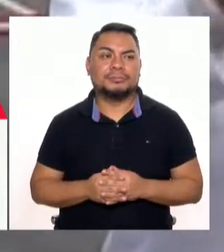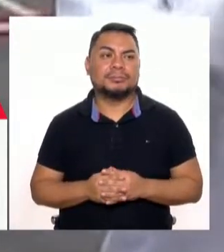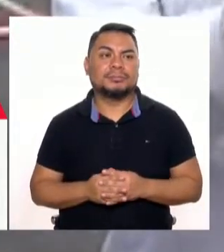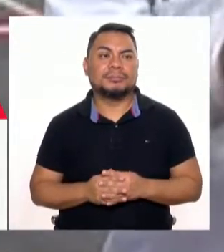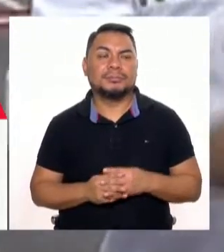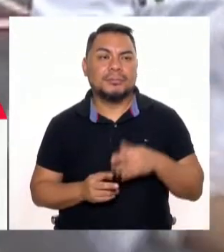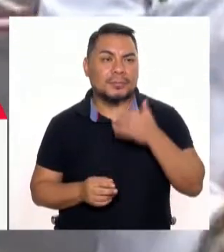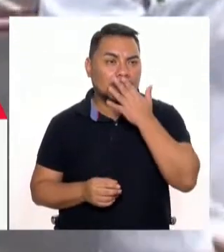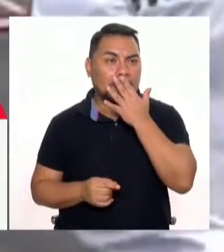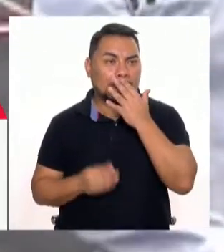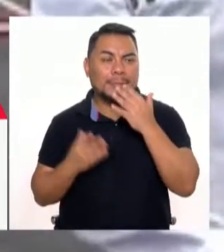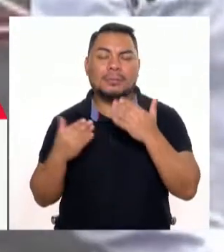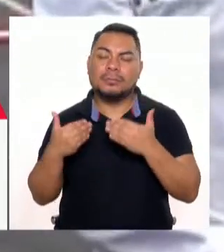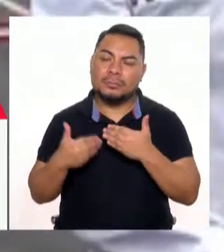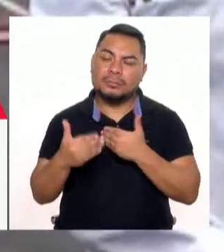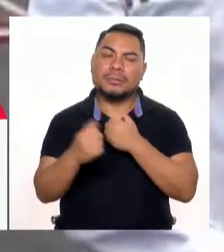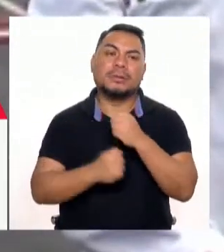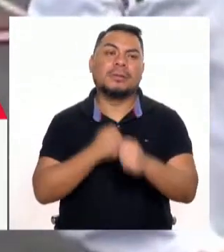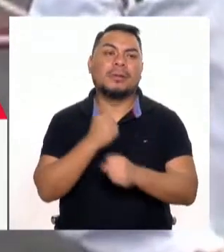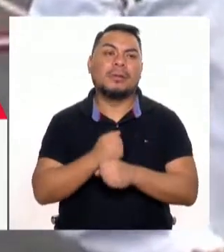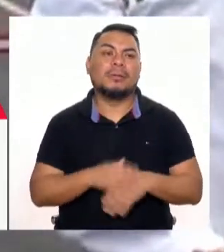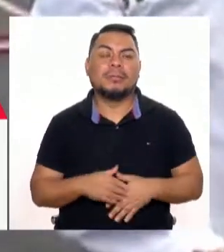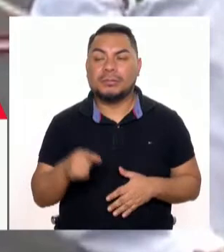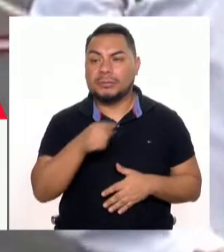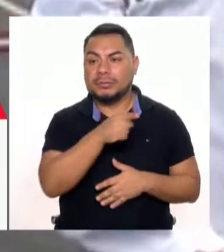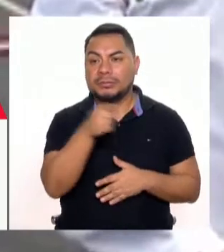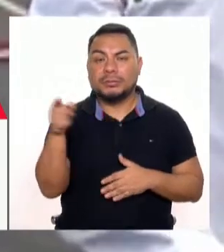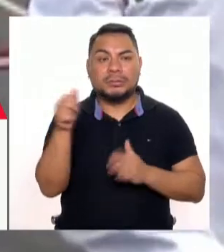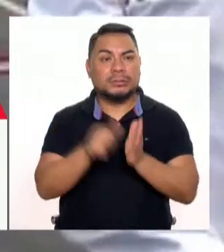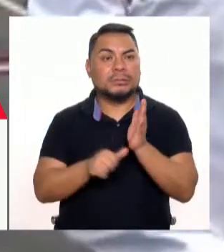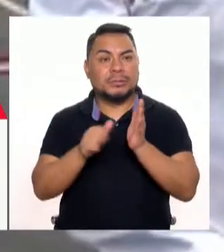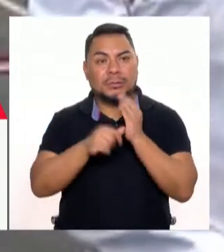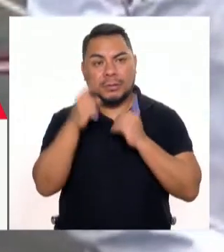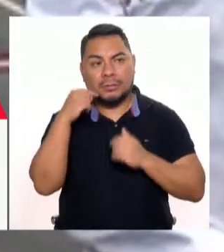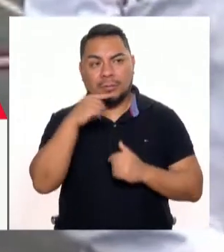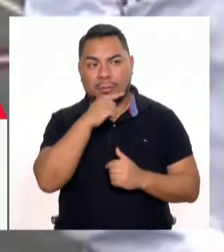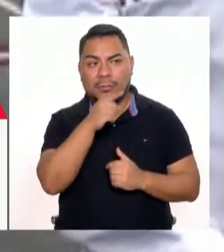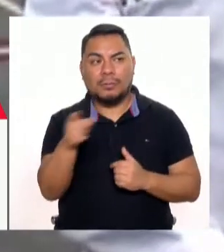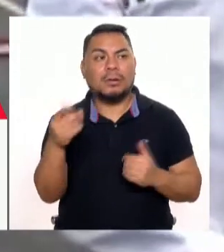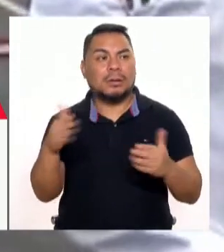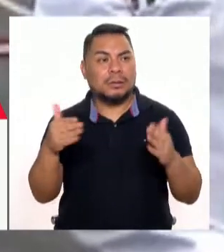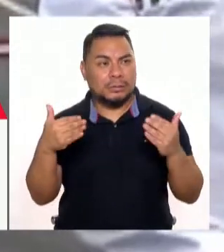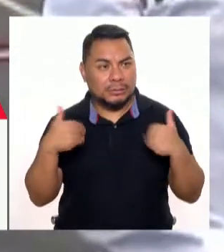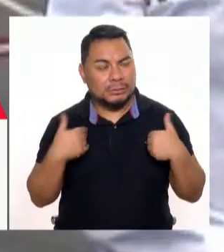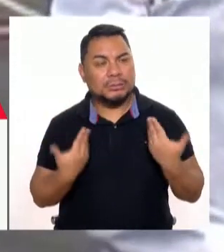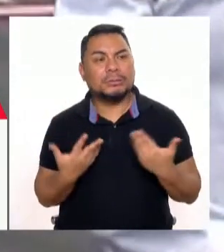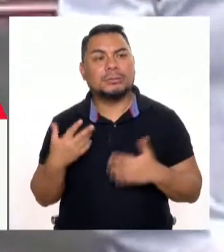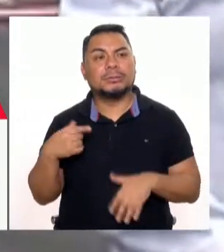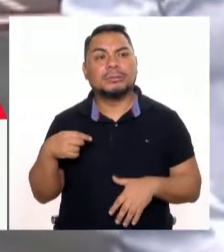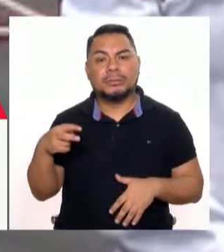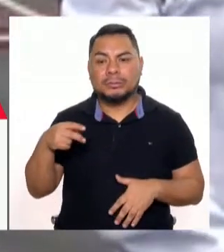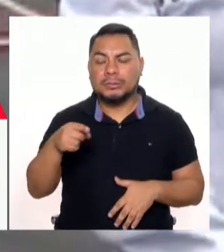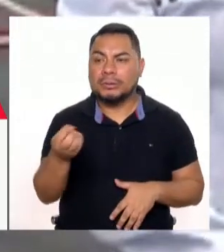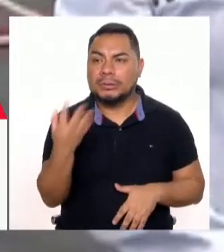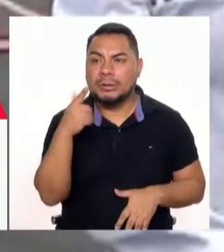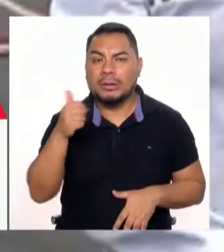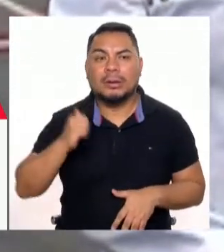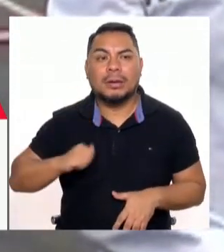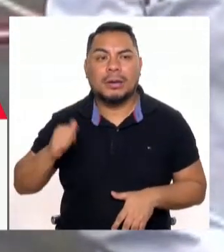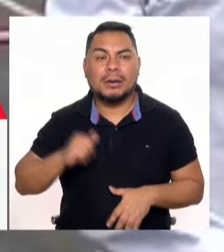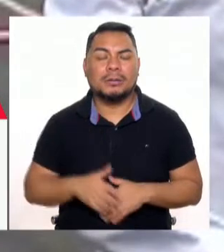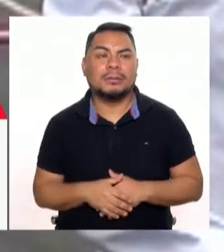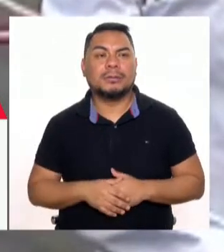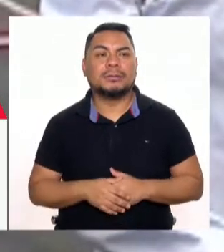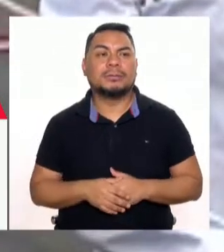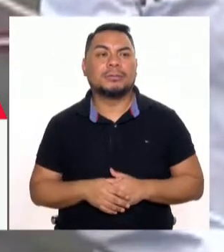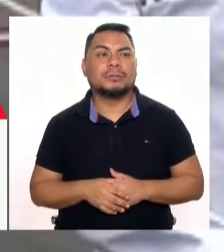durante años ustedes hermanas y hermanos han tenido que cruzar como lo dijo el alcalde